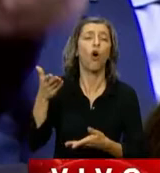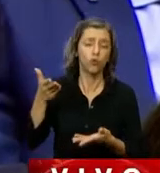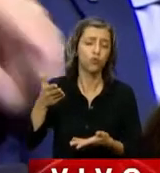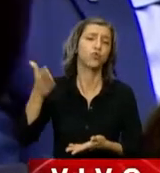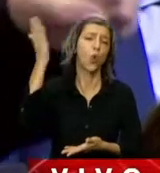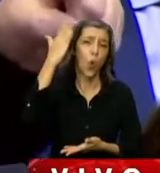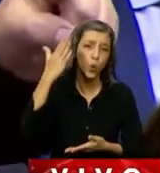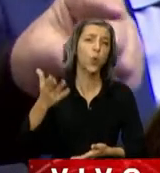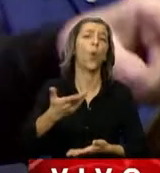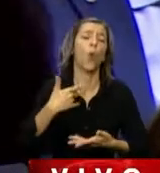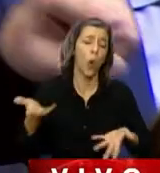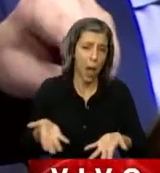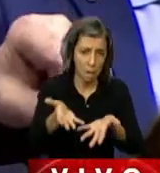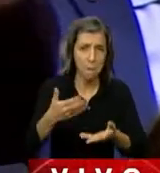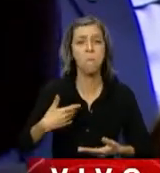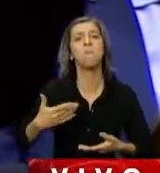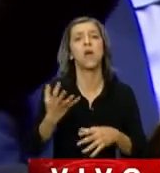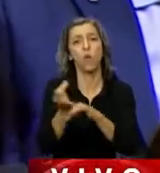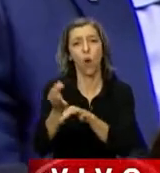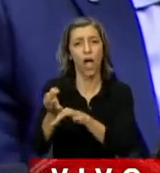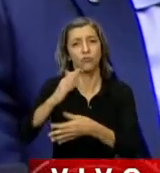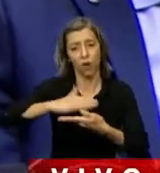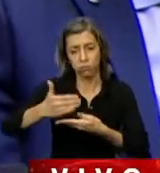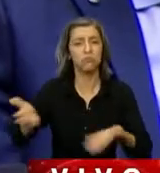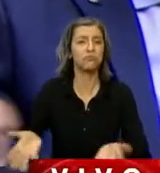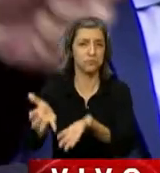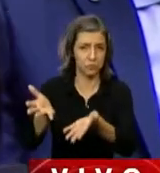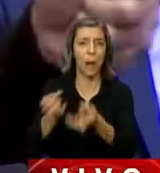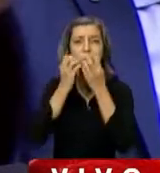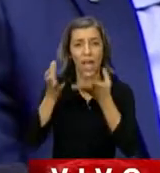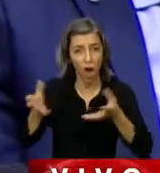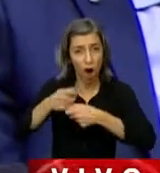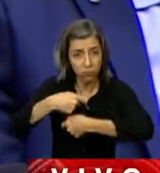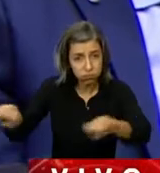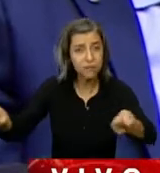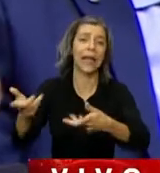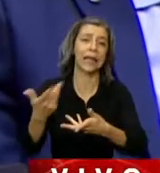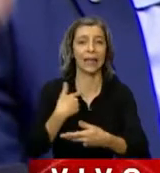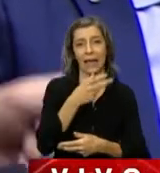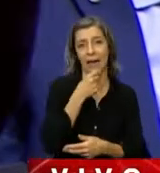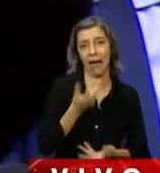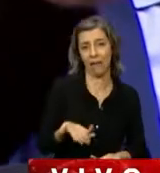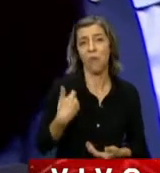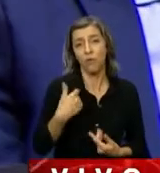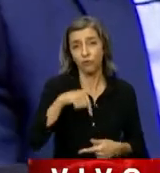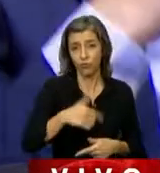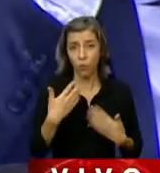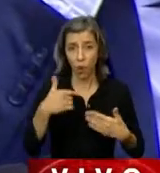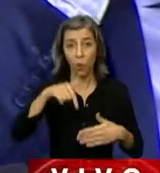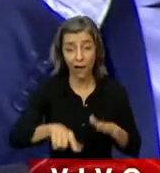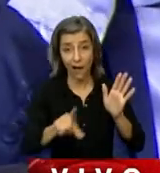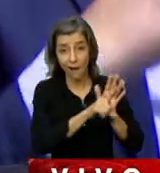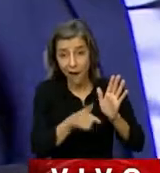cultura, porque después los voy a cuestionar, no a través de una ley, sino donde debo hacerlo, en la cuestión política y en la cuestión donde puedo cuestionar